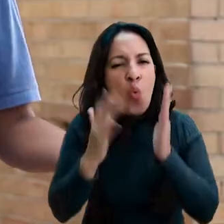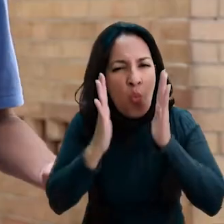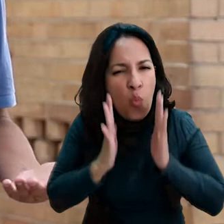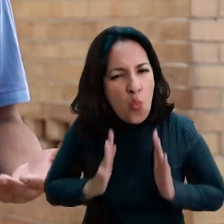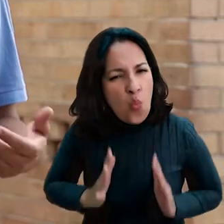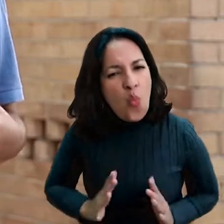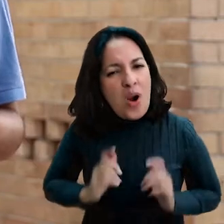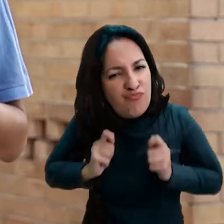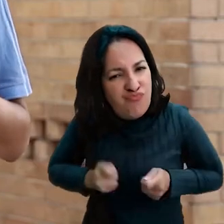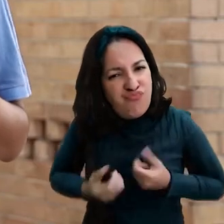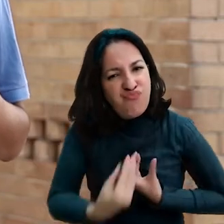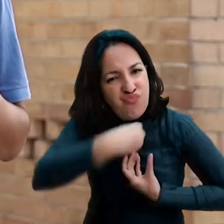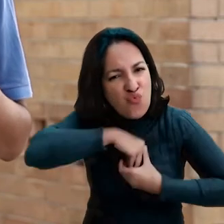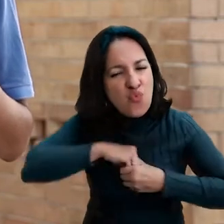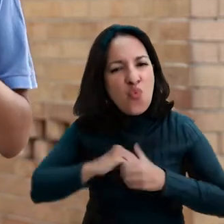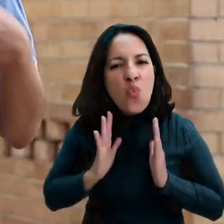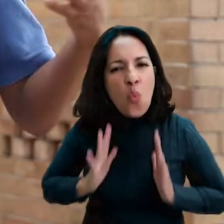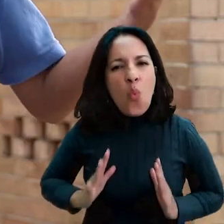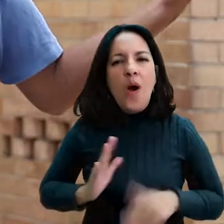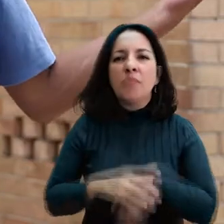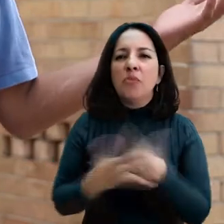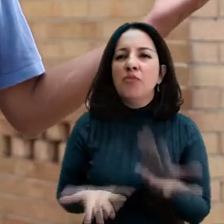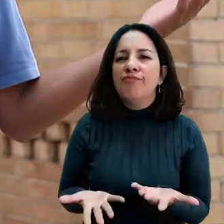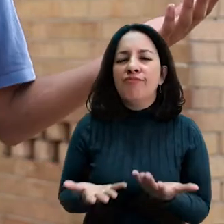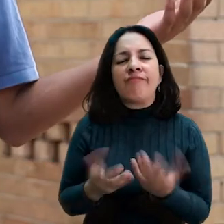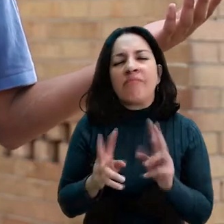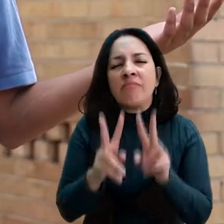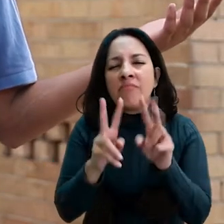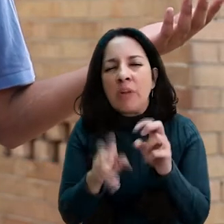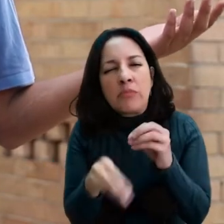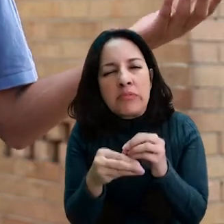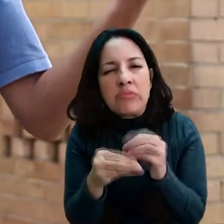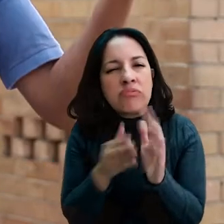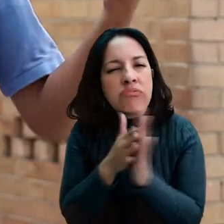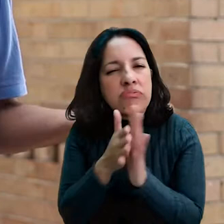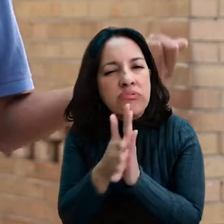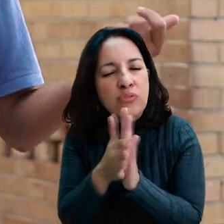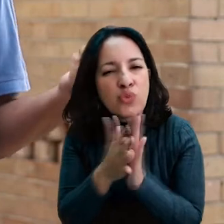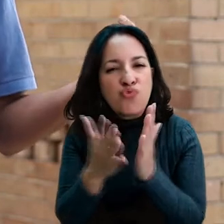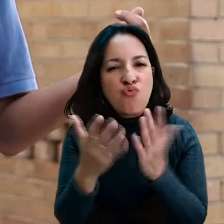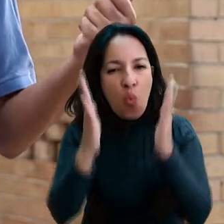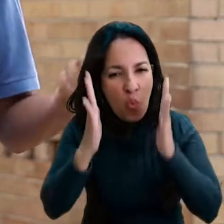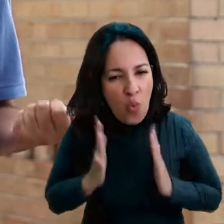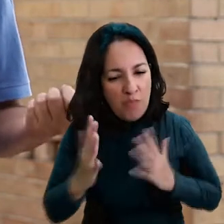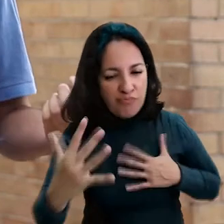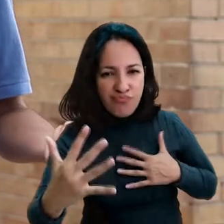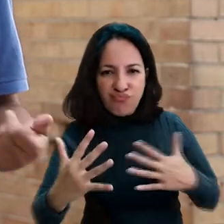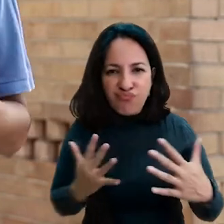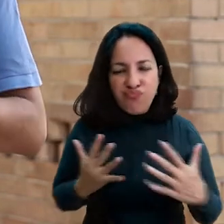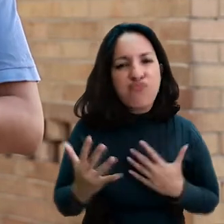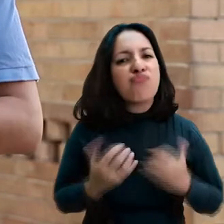lo establecido, ¿cierto? Que muestran otras posibilidades infinitas de habitar esto que encarnamos, que llamamos